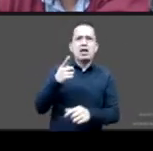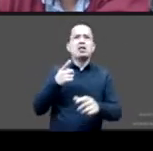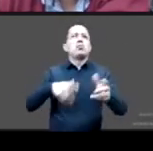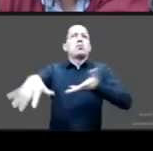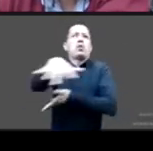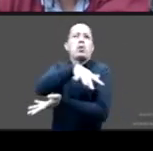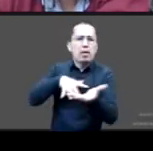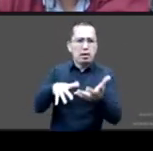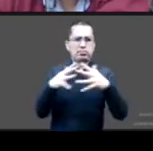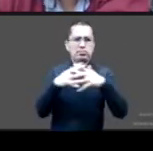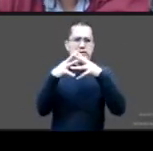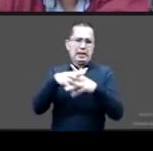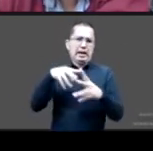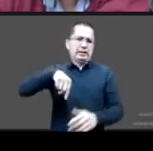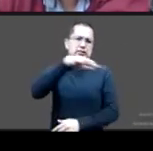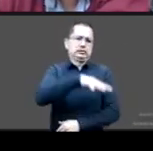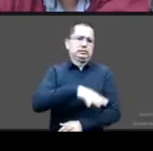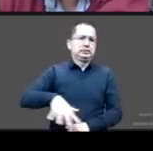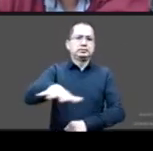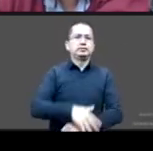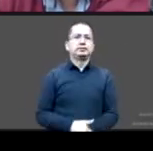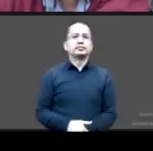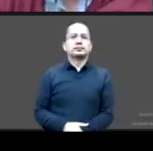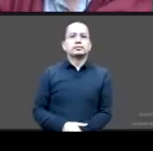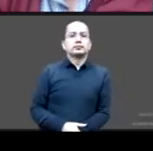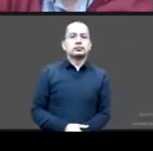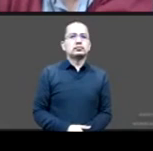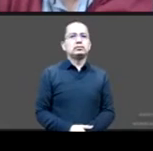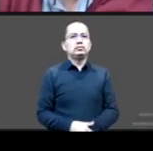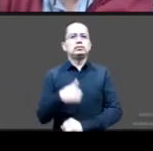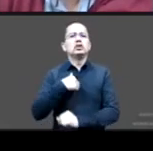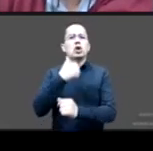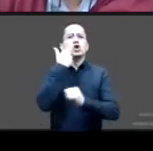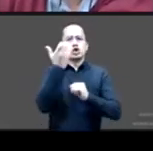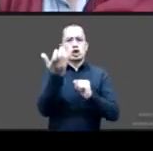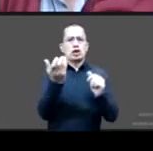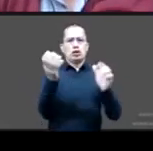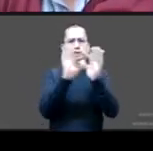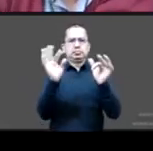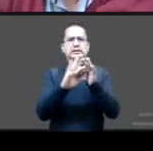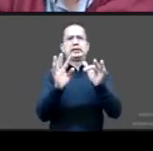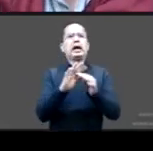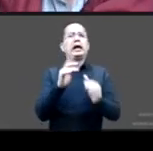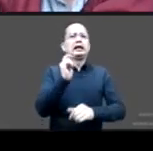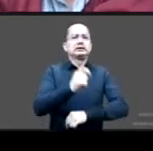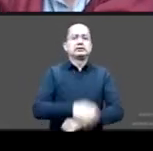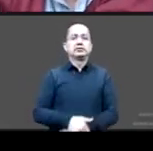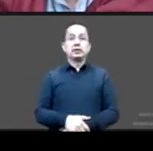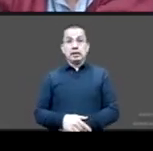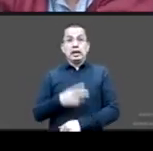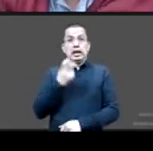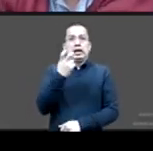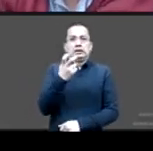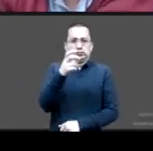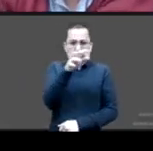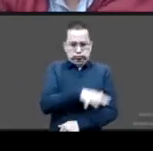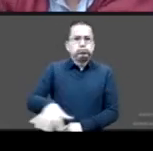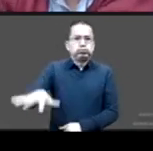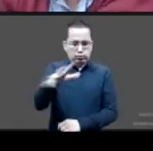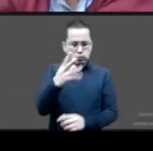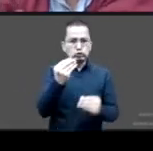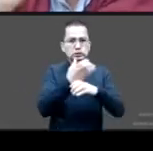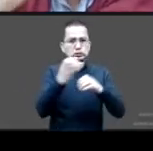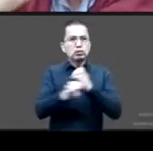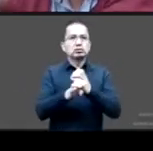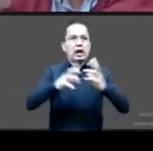Bueno, yo quería contar un poco qué subyace a esto porque estos jóvenes se activan a partir de un proceso previo y ese proceso